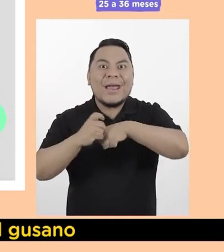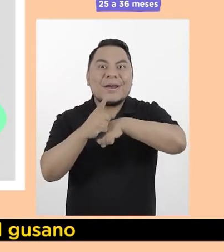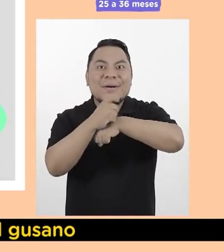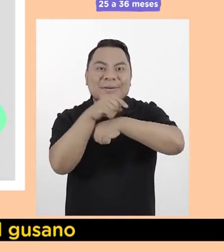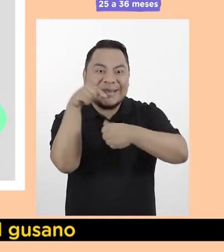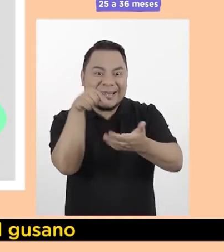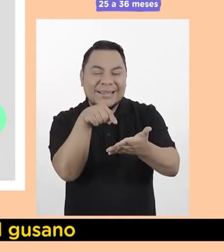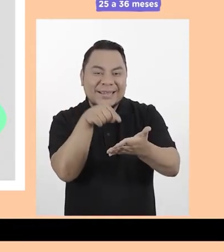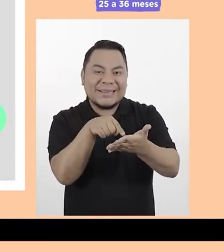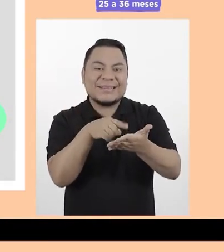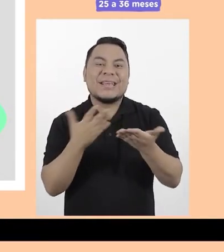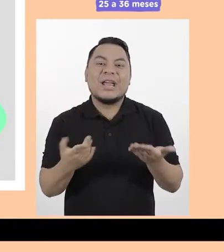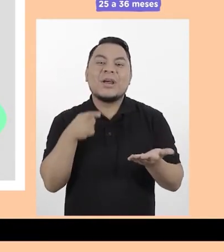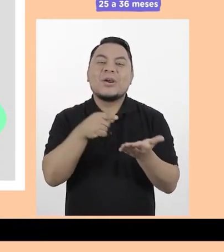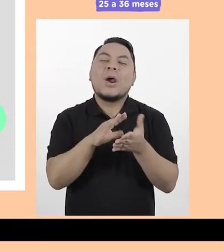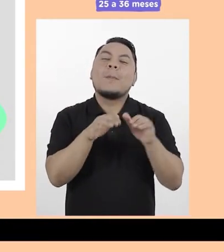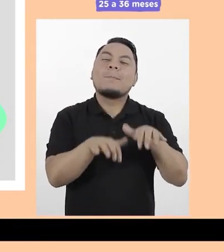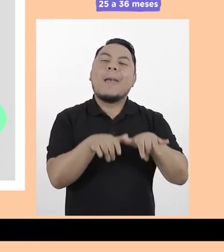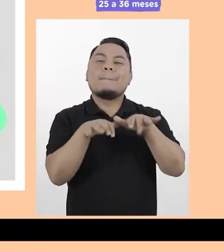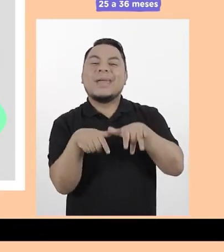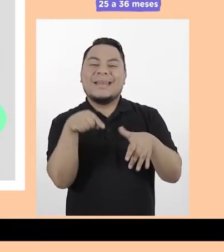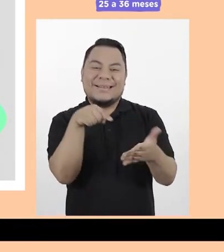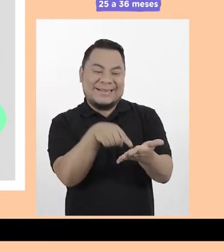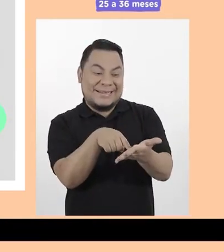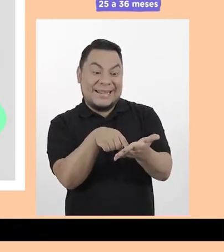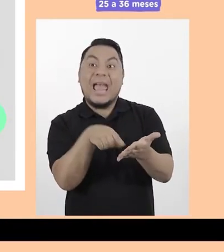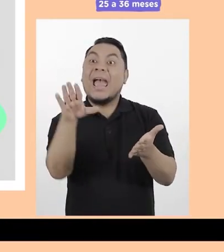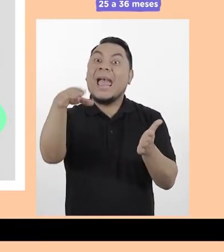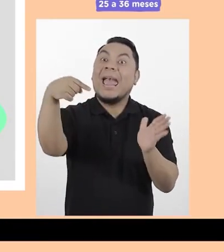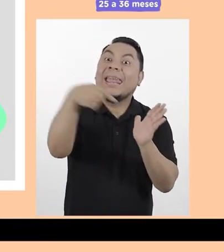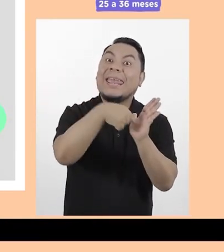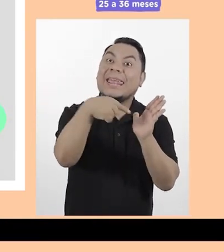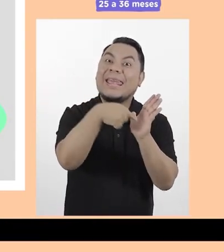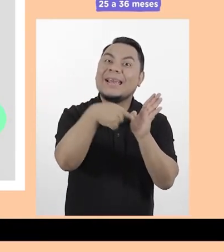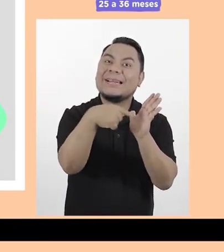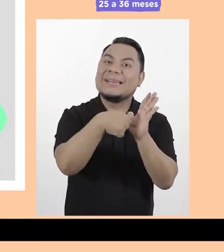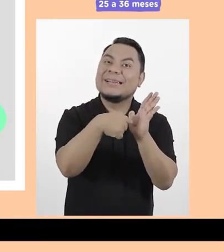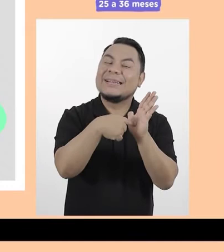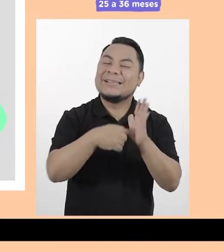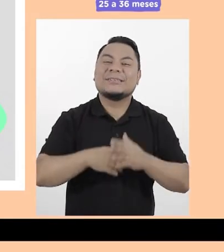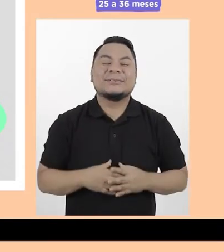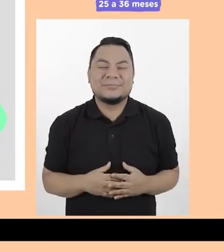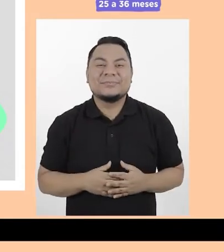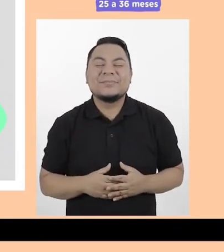encuentra al gusano tocando un piano. ¡Allí está!